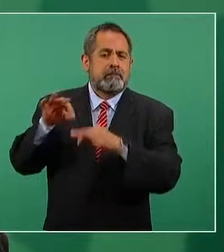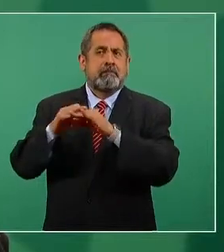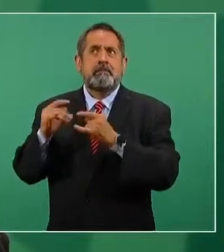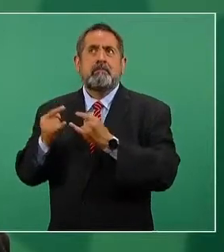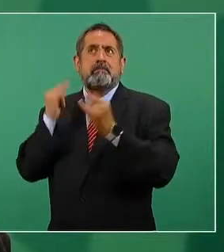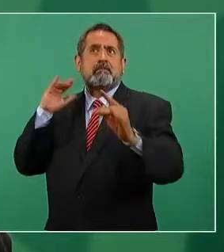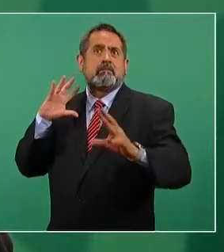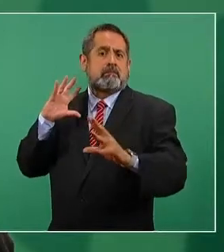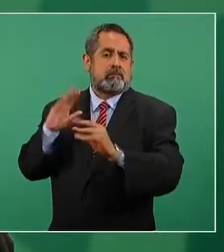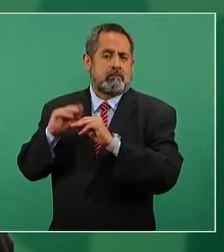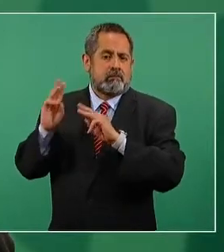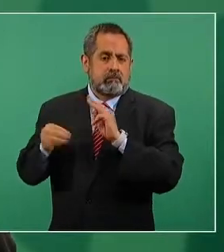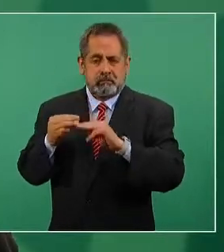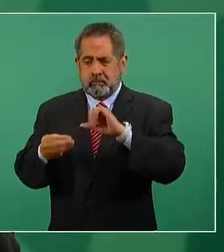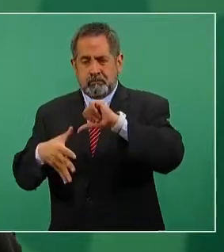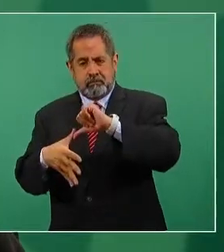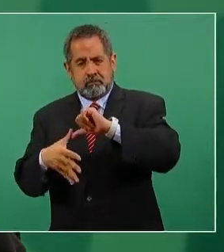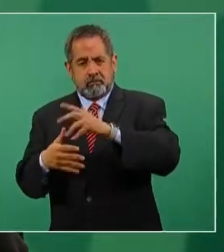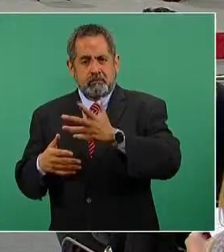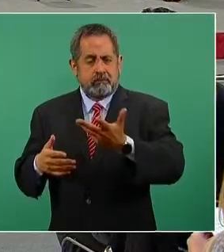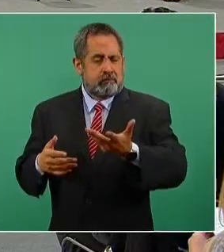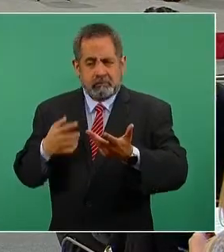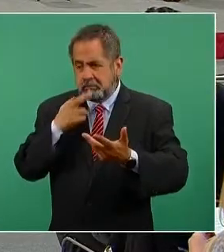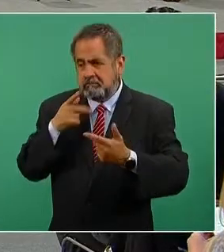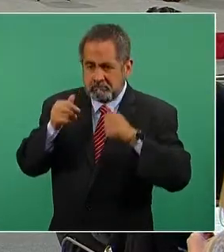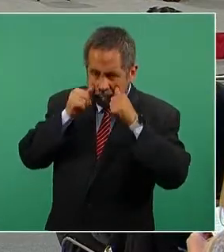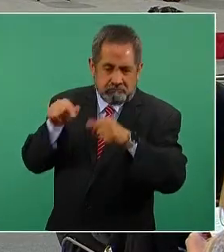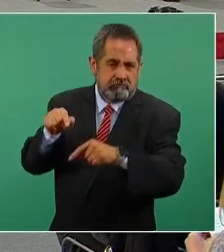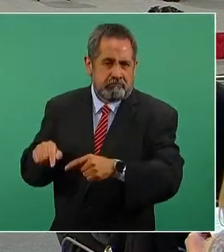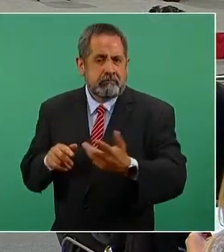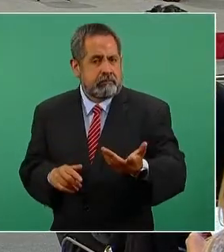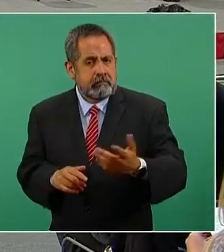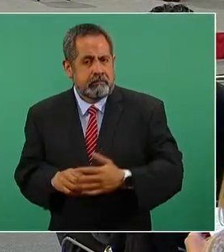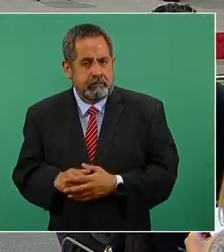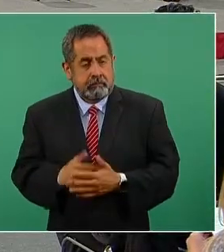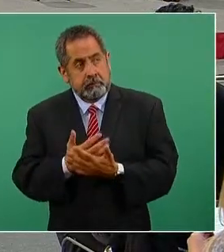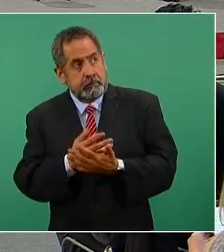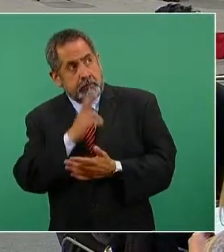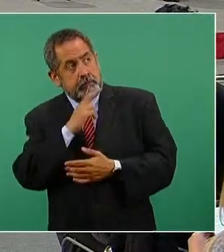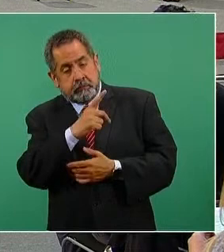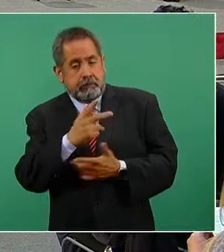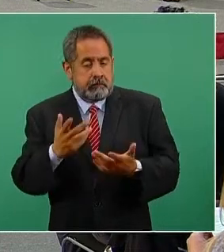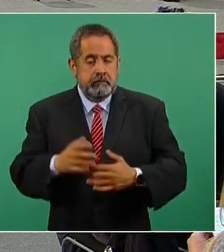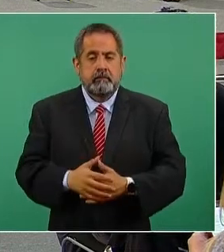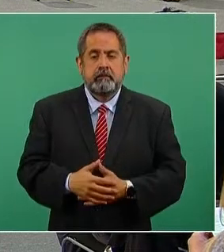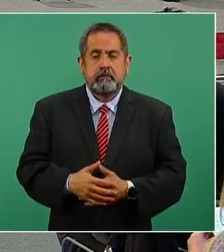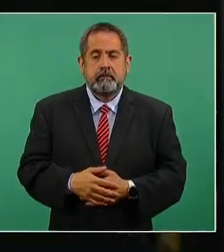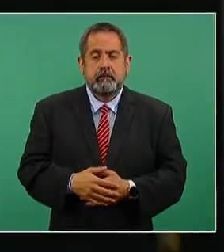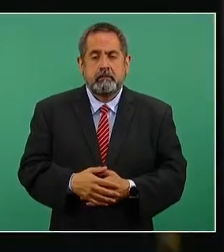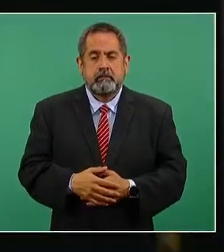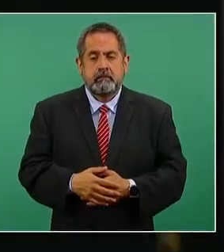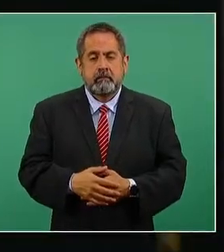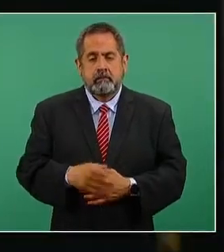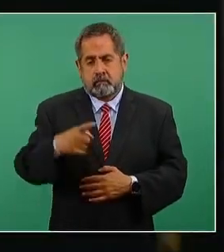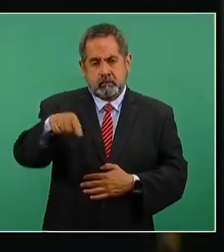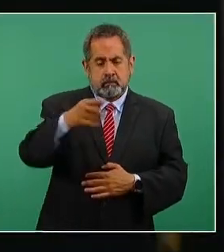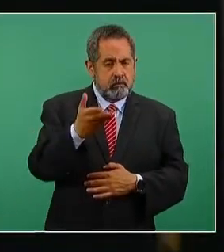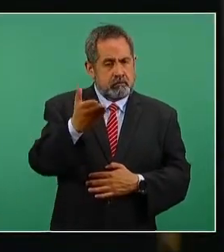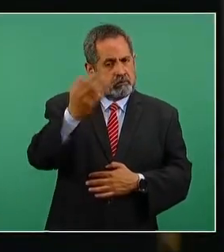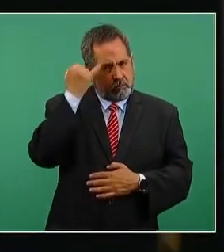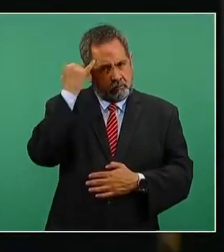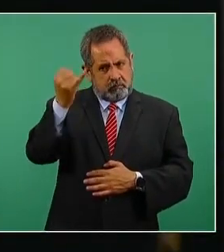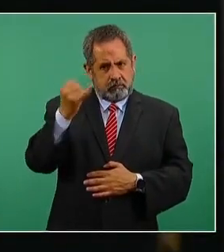toda la historia, en Centroamérica y el sur de México. Estamos esperando su respuesta. Y ya ustedes lo que están planteando es que